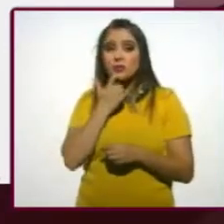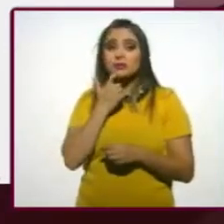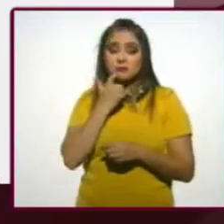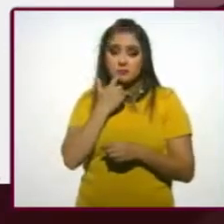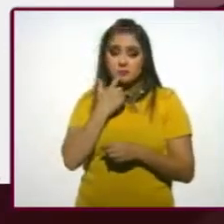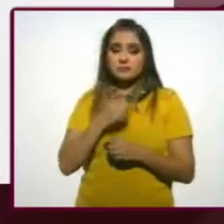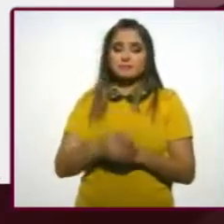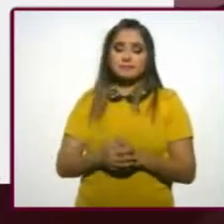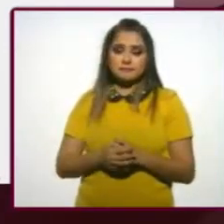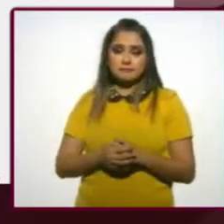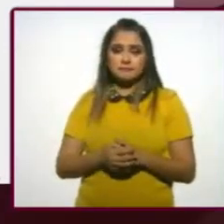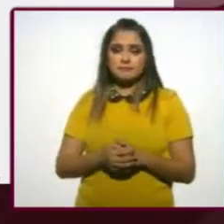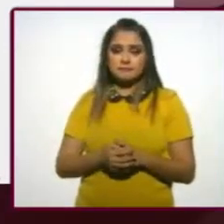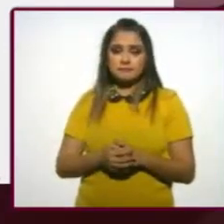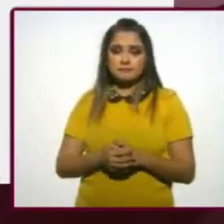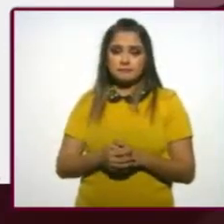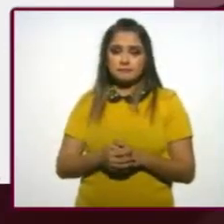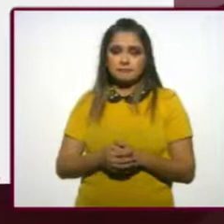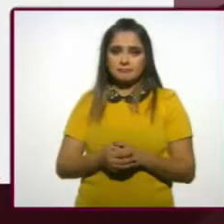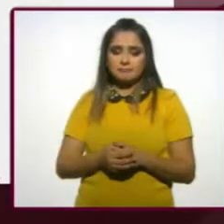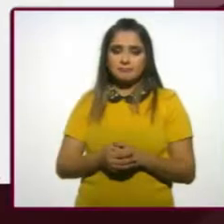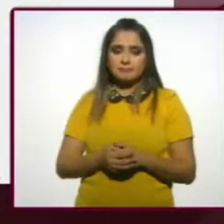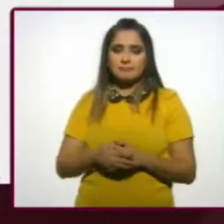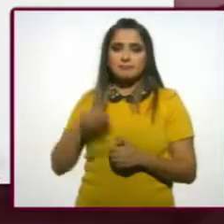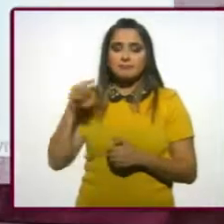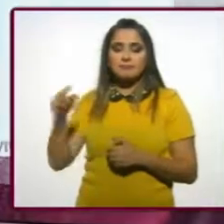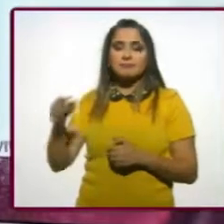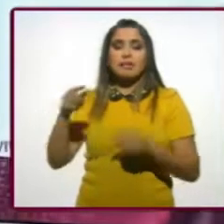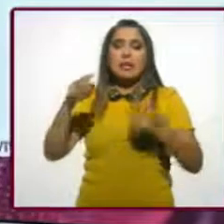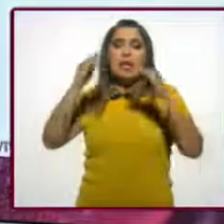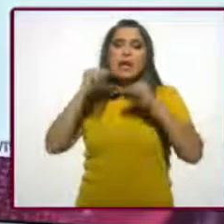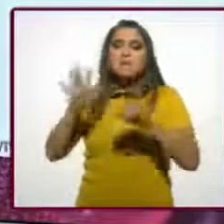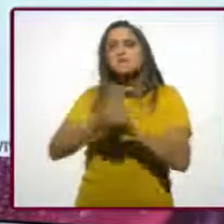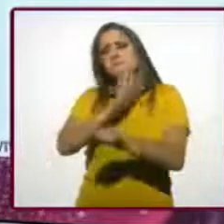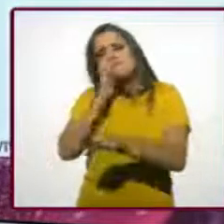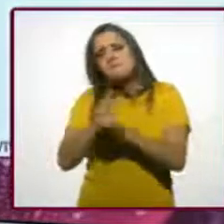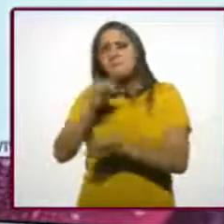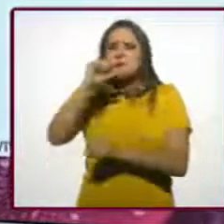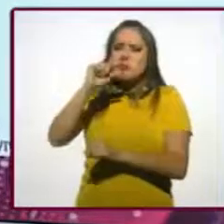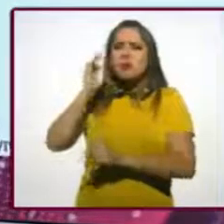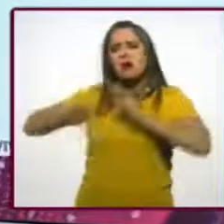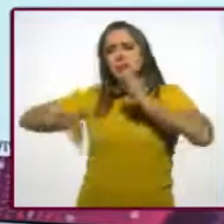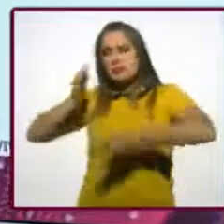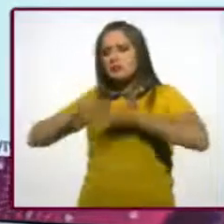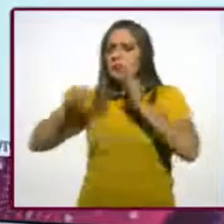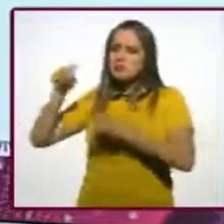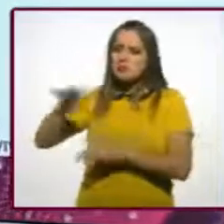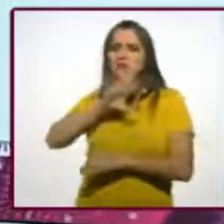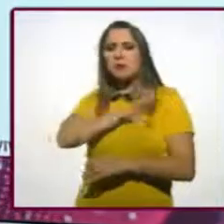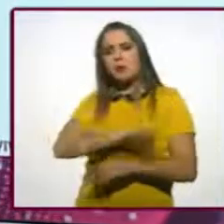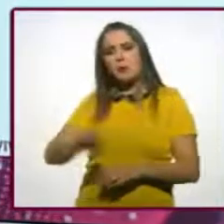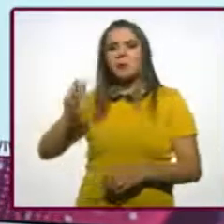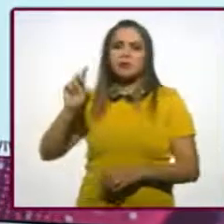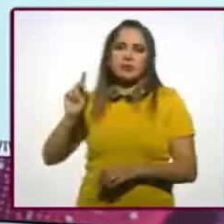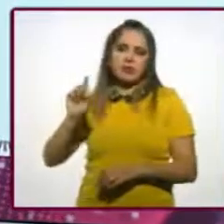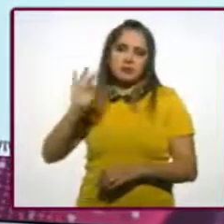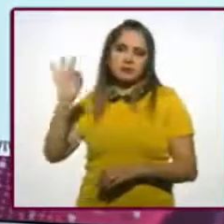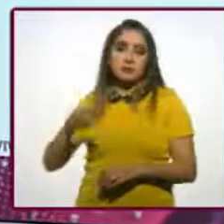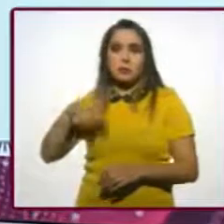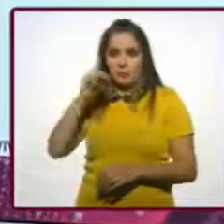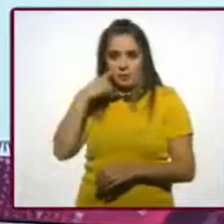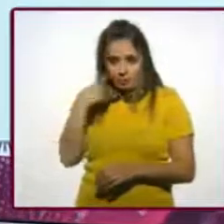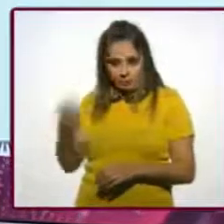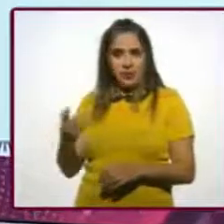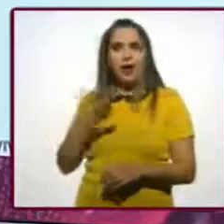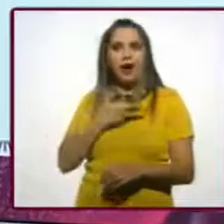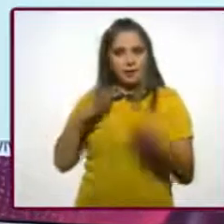agregado viene de la suma de los... De la prueba mucho y del poco, y si ves, tiene intensidad, ¿no?